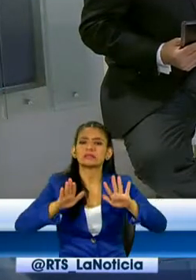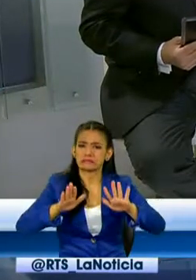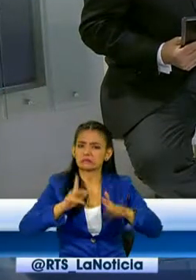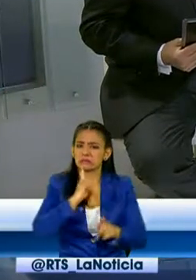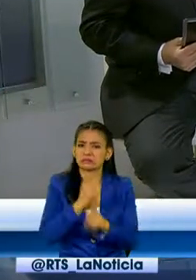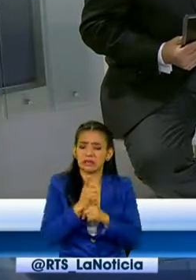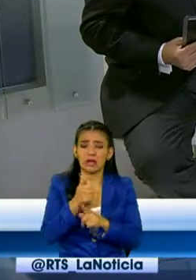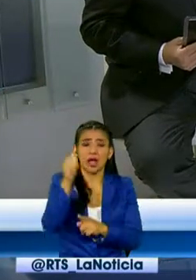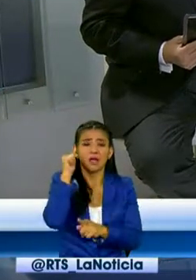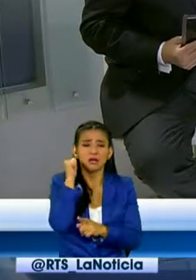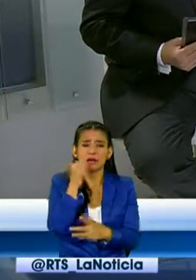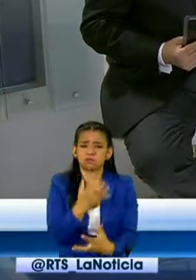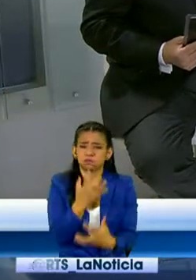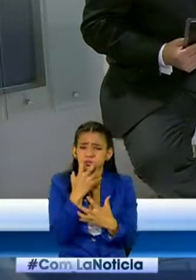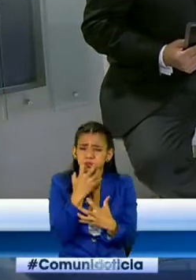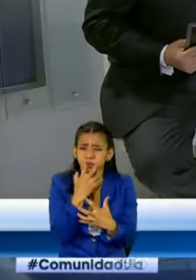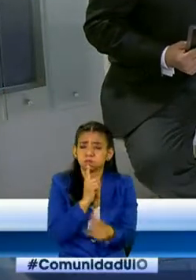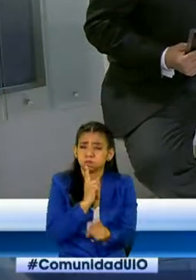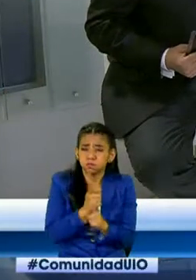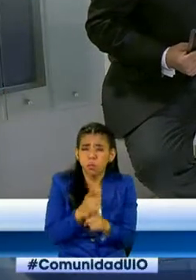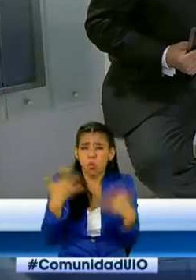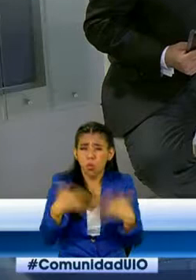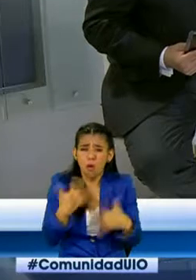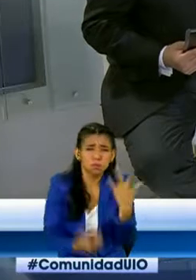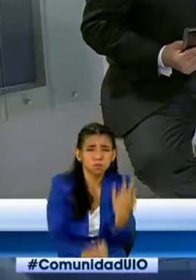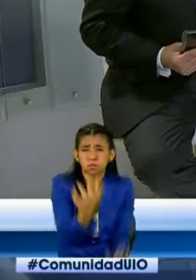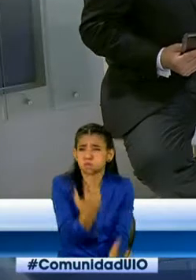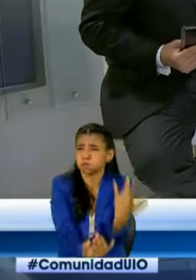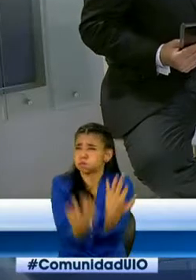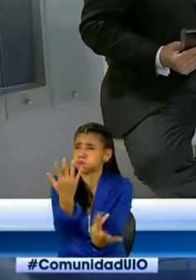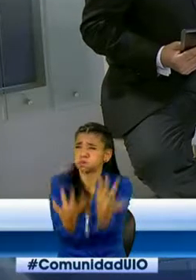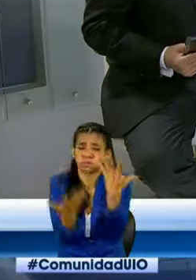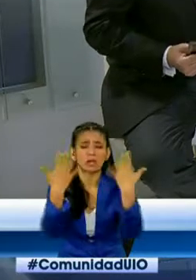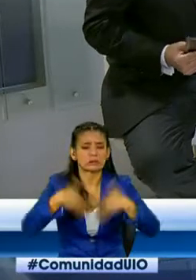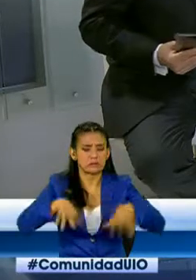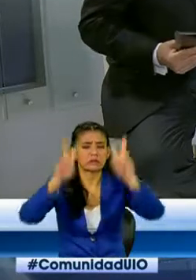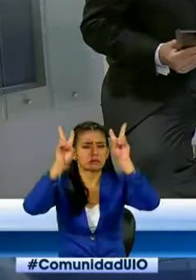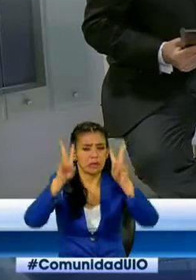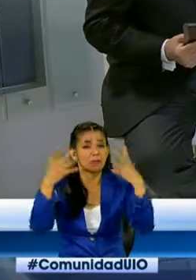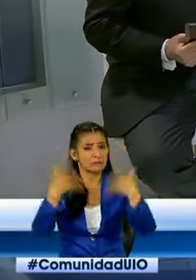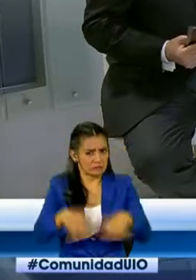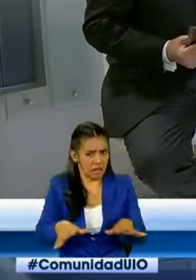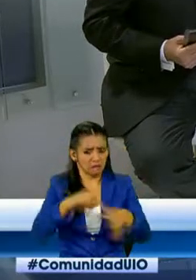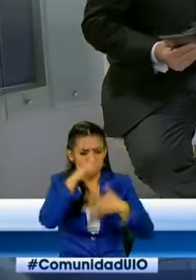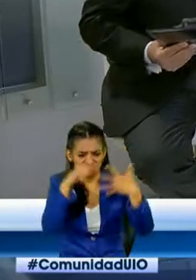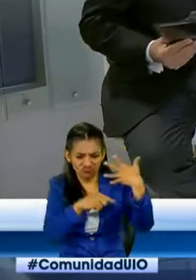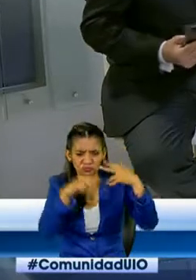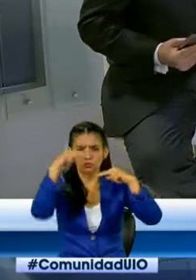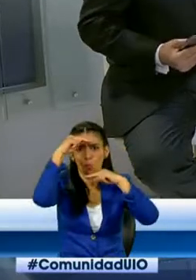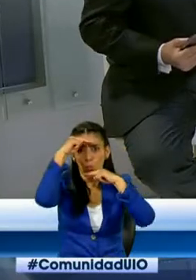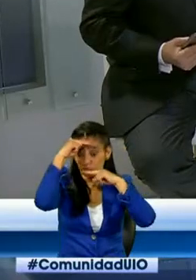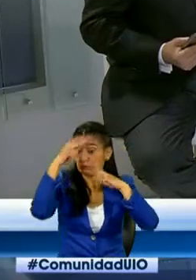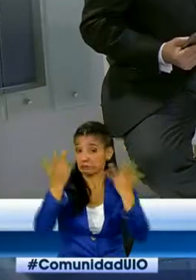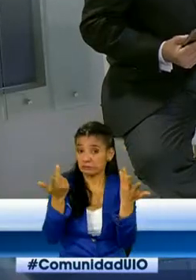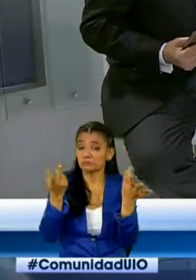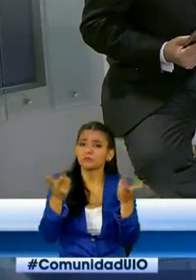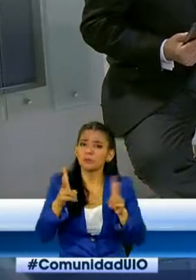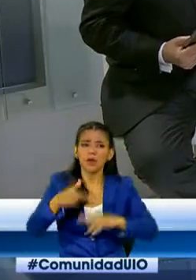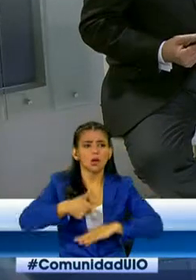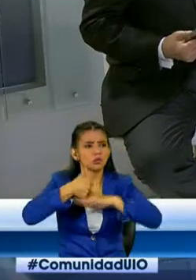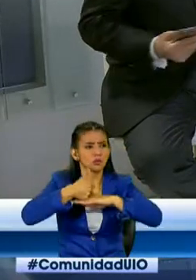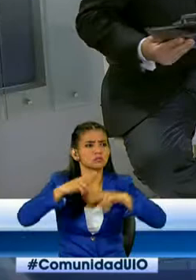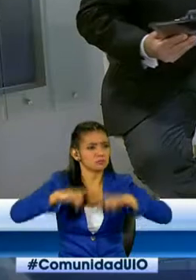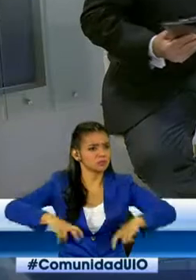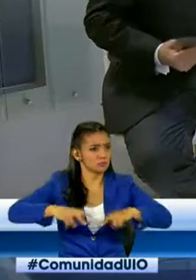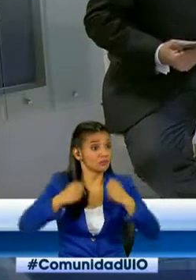por lo sucedido el día de ayer en la ciudad, la cantidad de incendios. Ya vamos a hablar al respecto. Hemos preparado varias notas y en general autoridades hay que